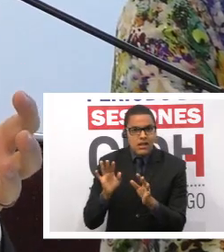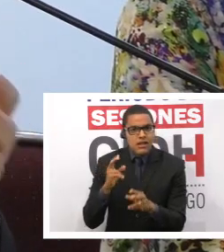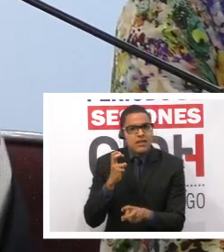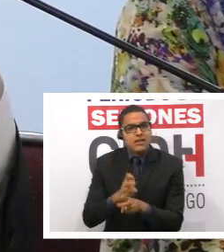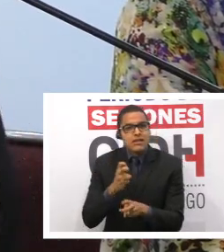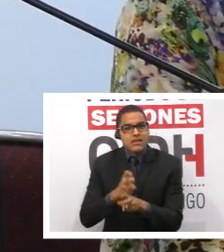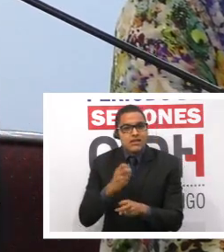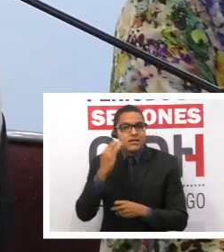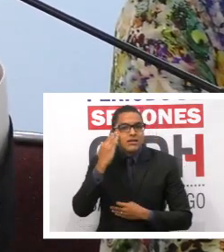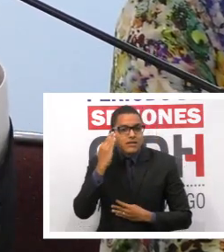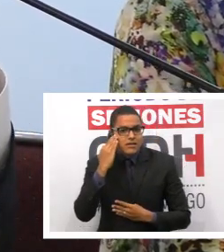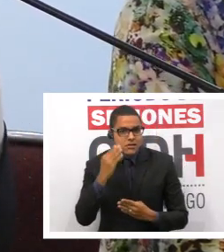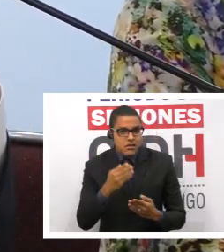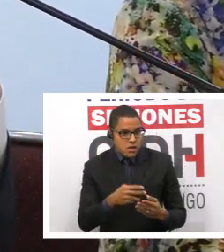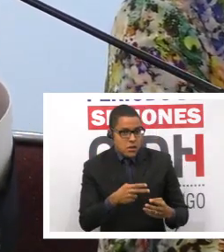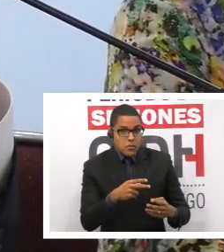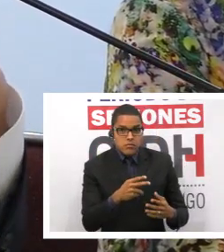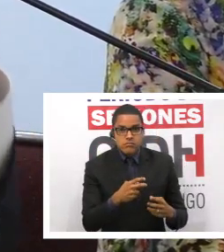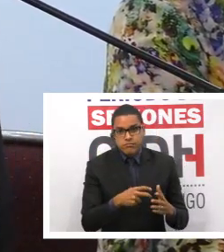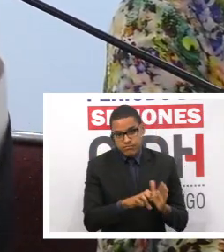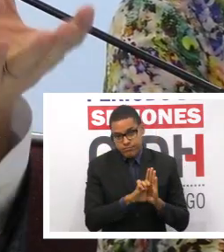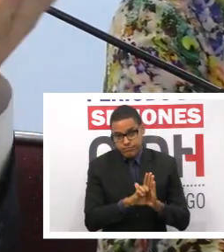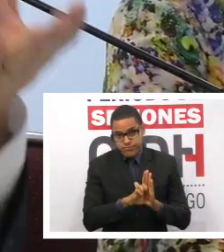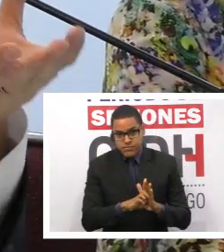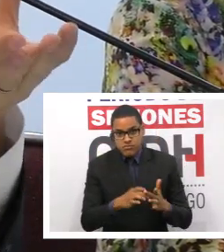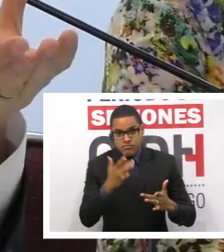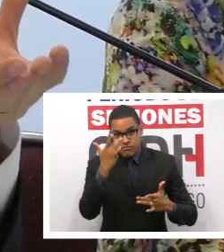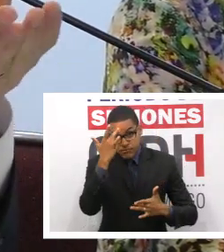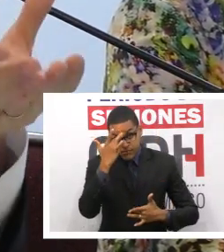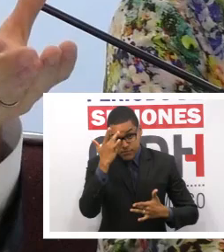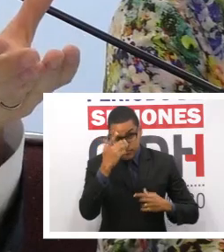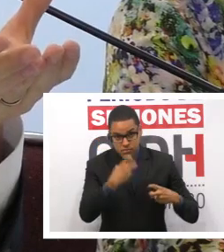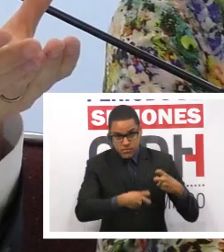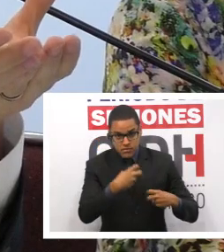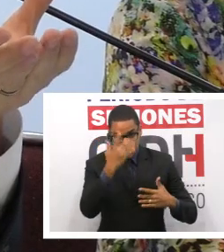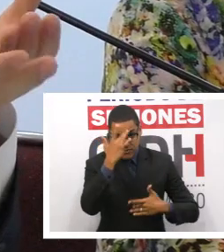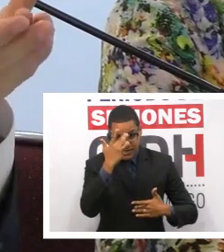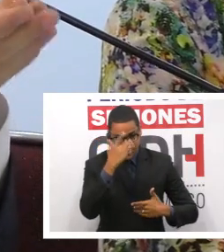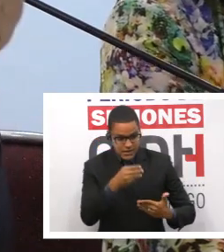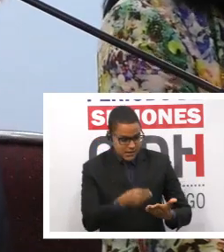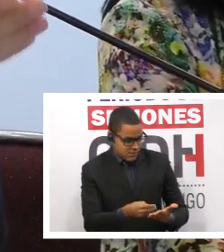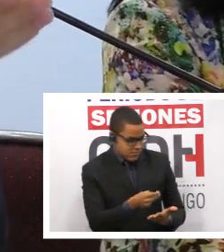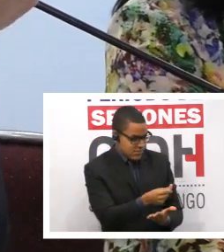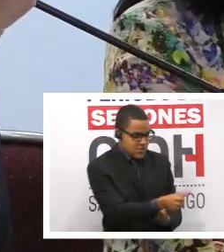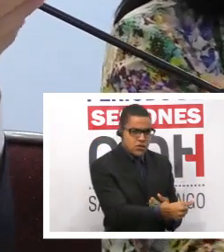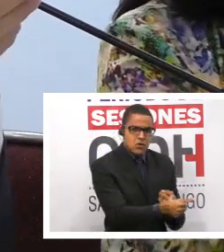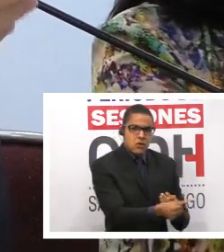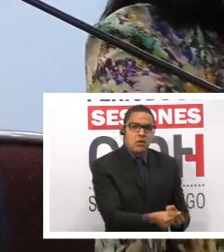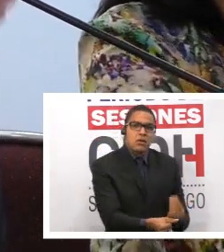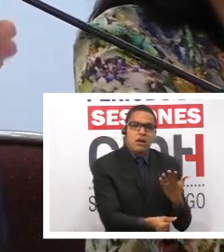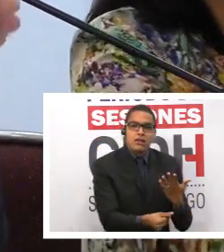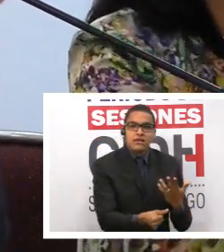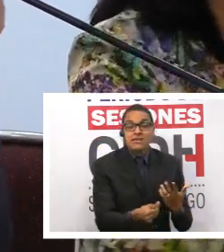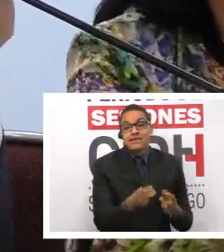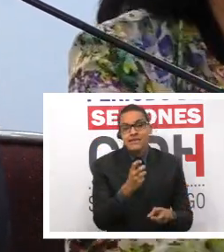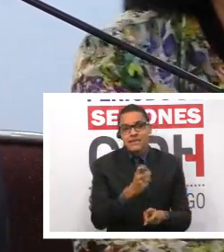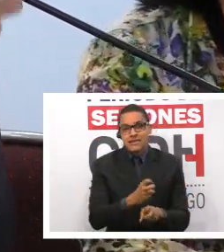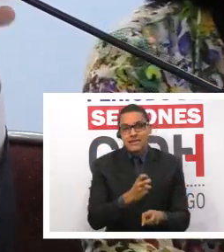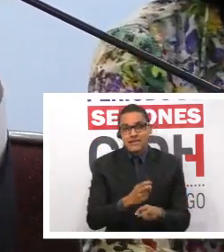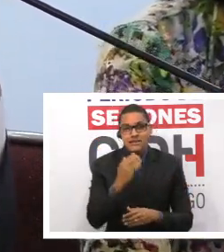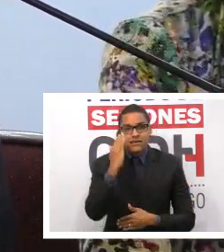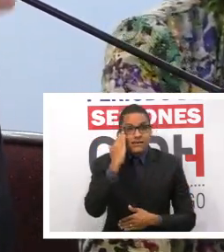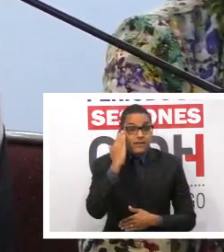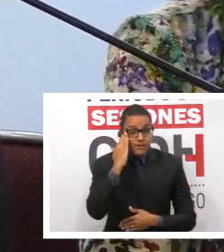imposible y eso sería mucho más fácil si se todo se diseñará en términos de derechos humanos y eso permitiría el control